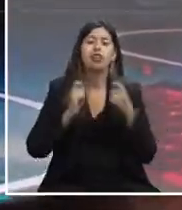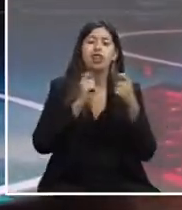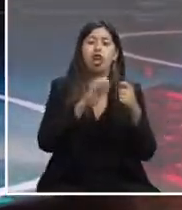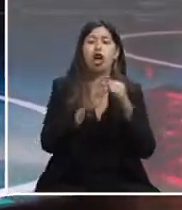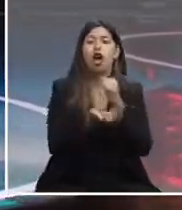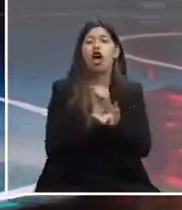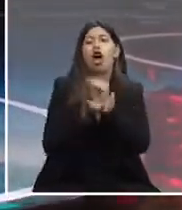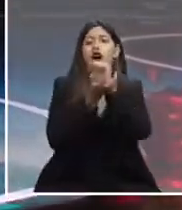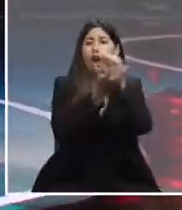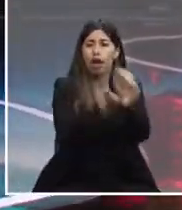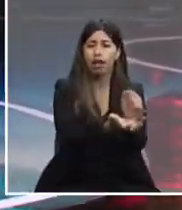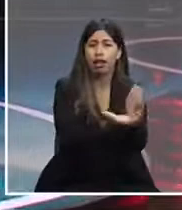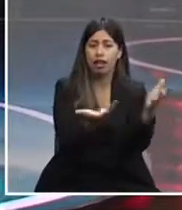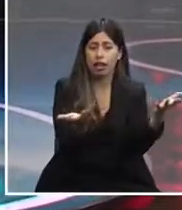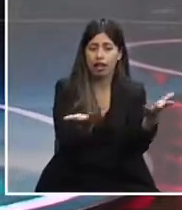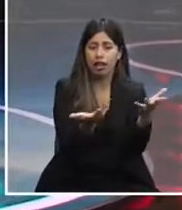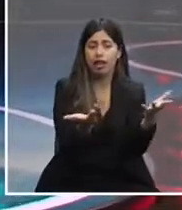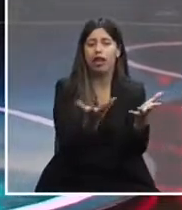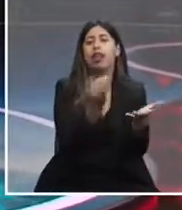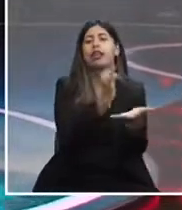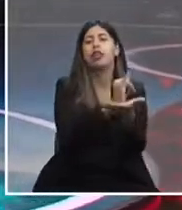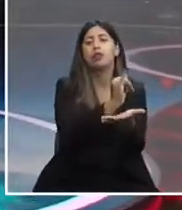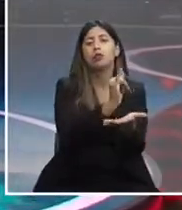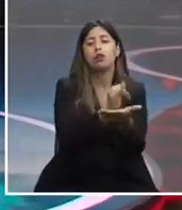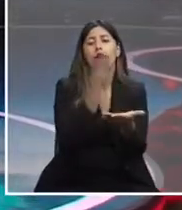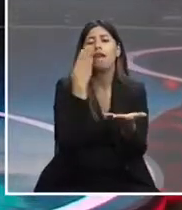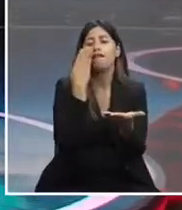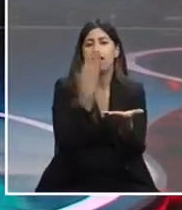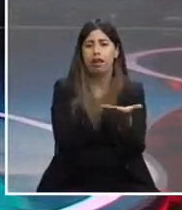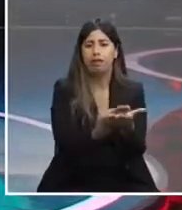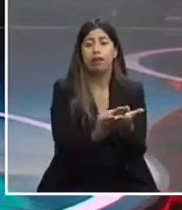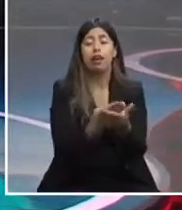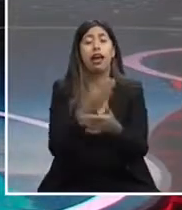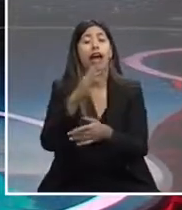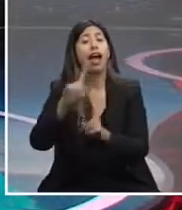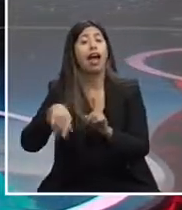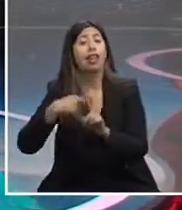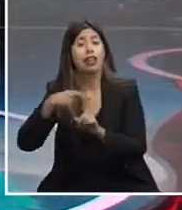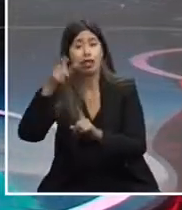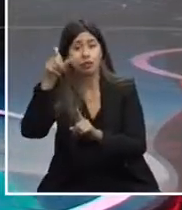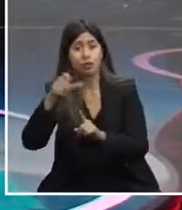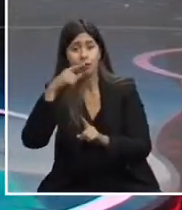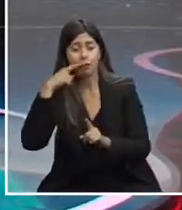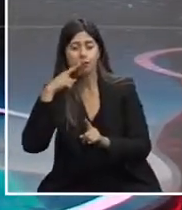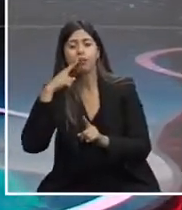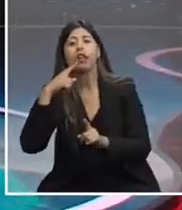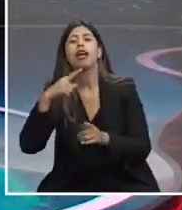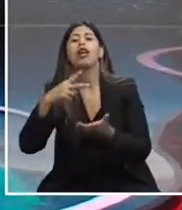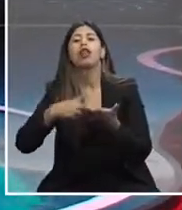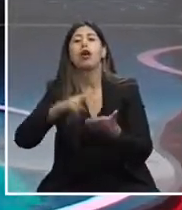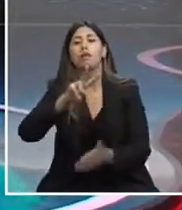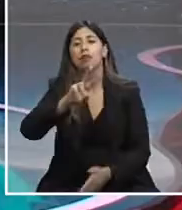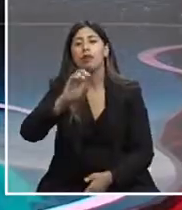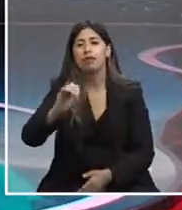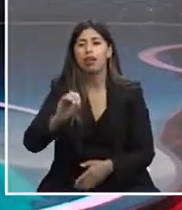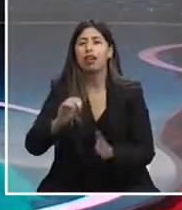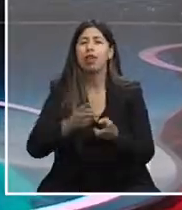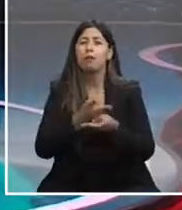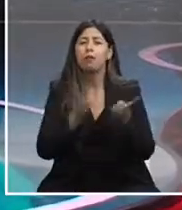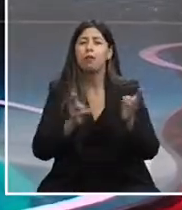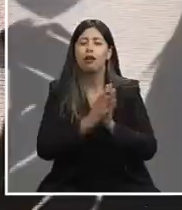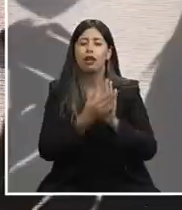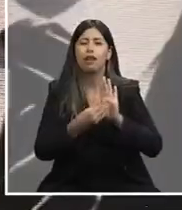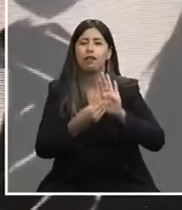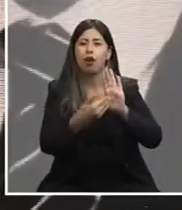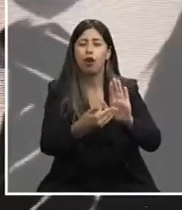organizaciones benéficas. Además, en 2020, Toby Ord publicó un libro llamado El Precipicio, en el